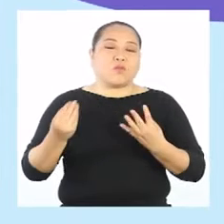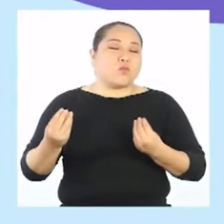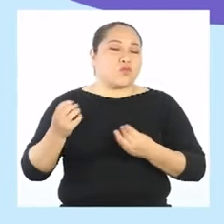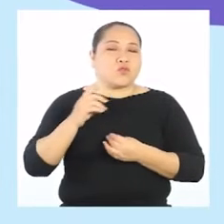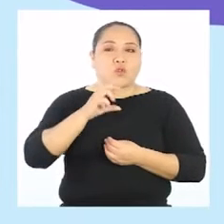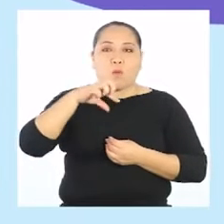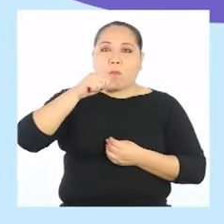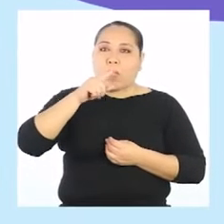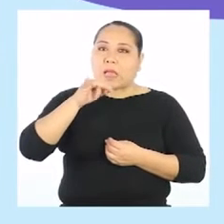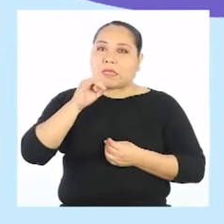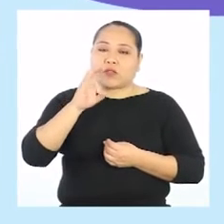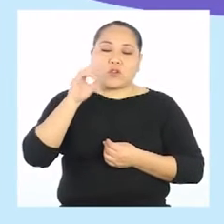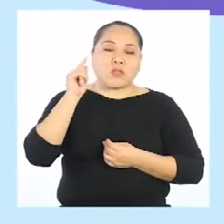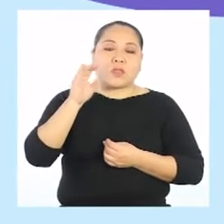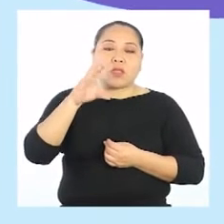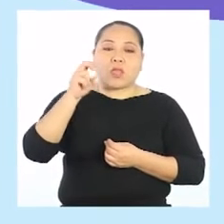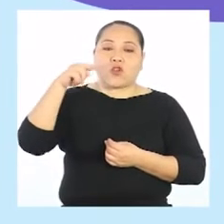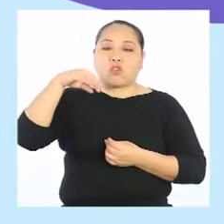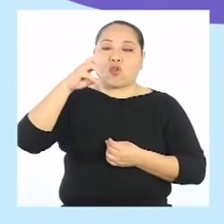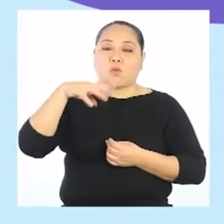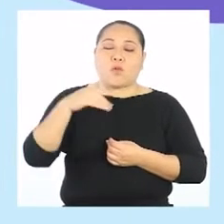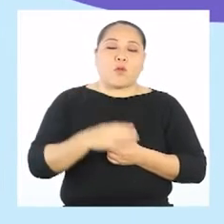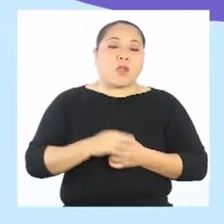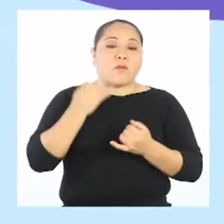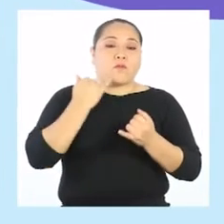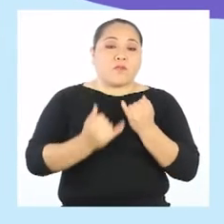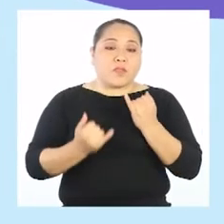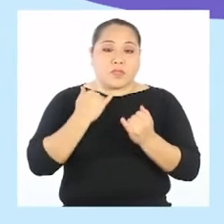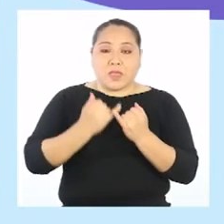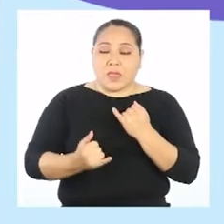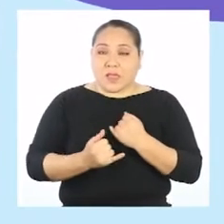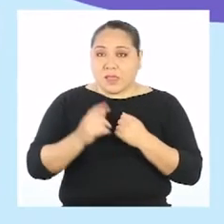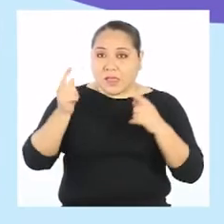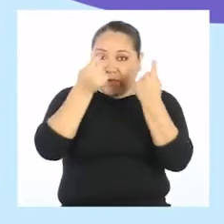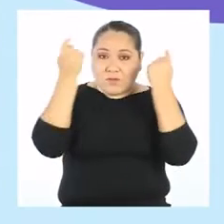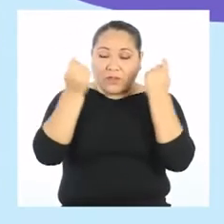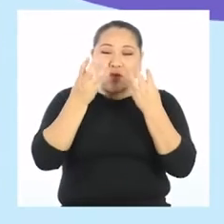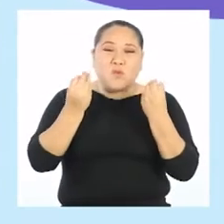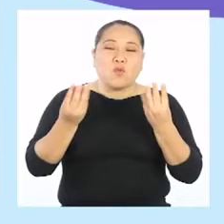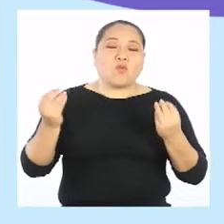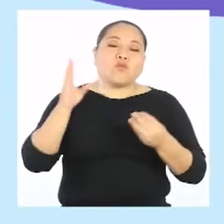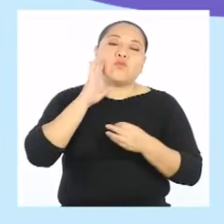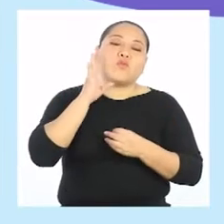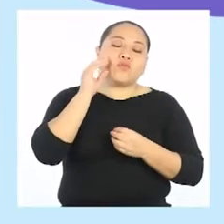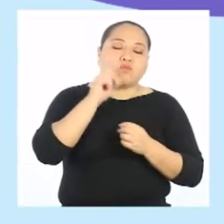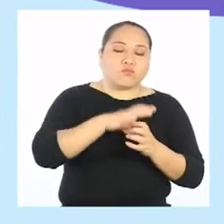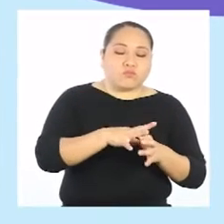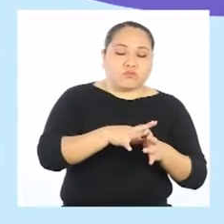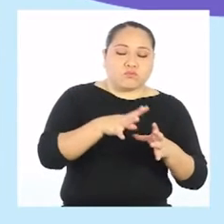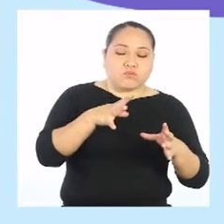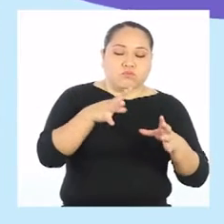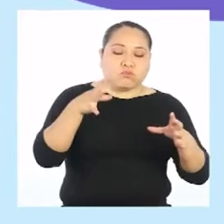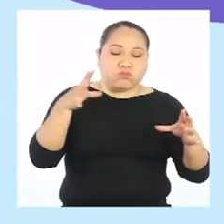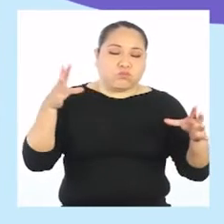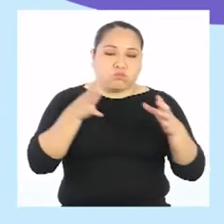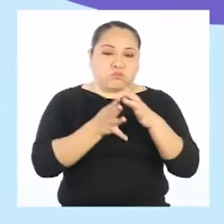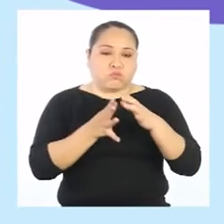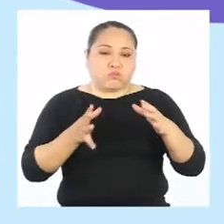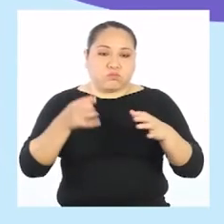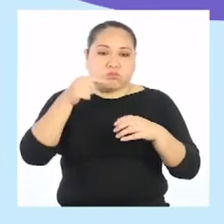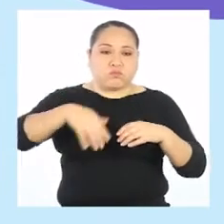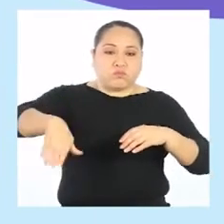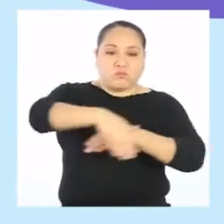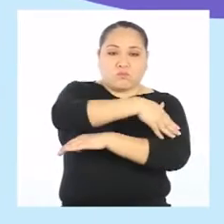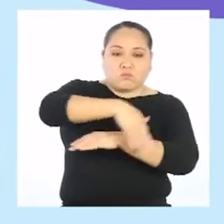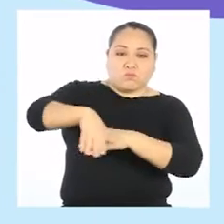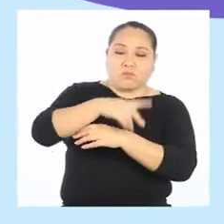mucho plástico y tecnopor, y al final de la festividad quedan muchos residuos sólidos. La acumulación de residuos